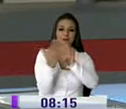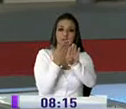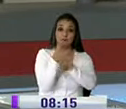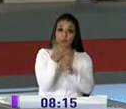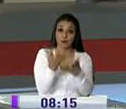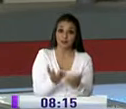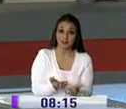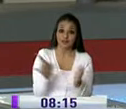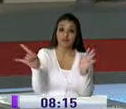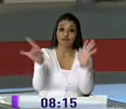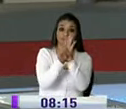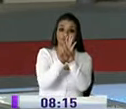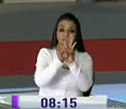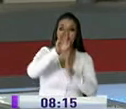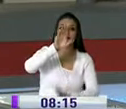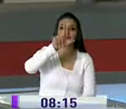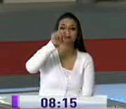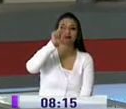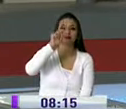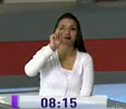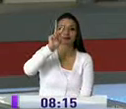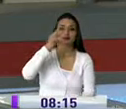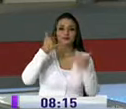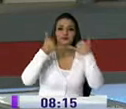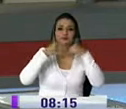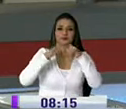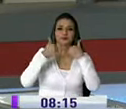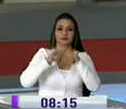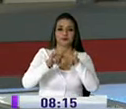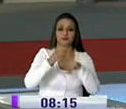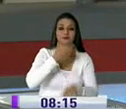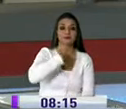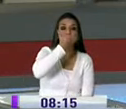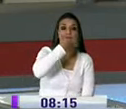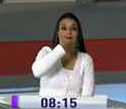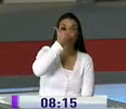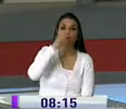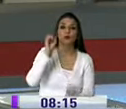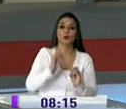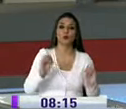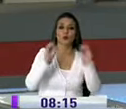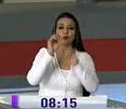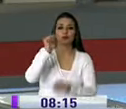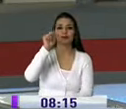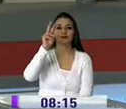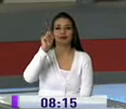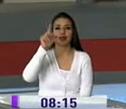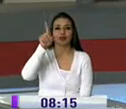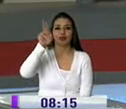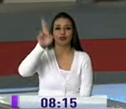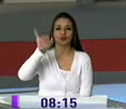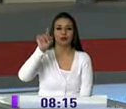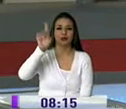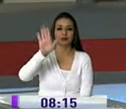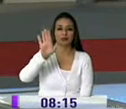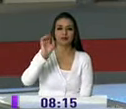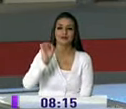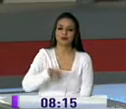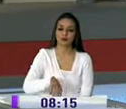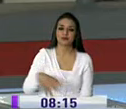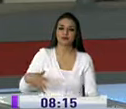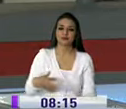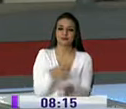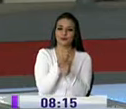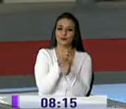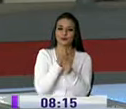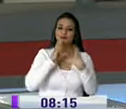por favor, Bling2Chat. Ahí en las tiendas de iOS o en la tienda de Android, para que usted tenga seguridad